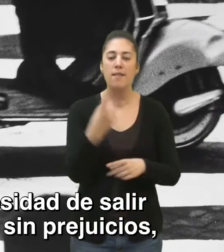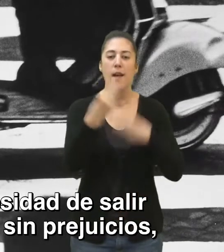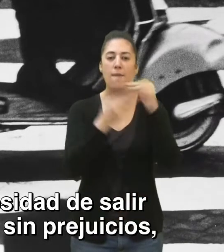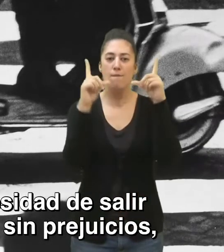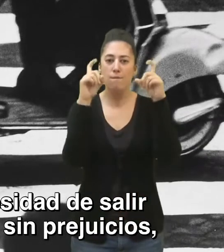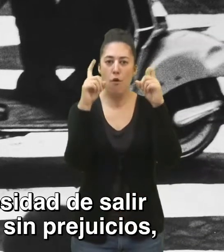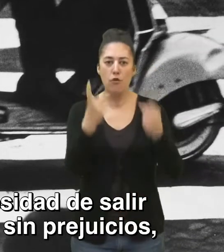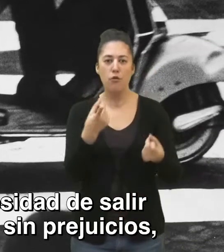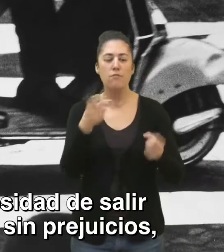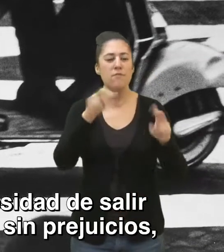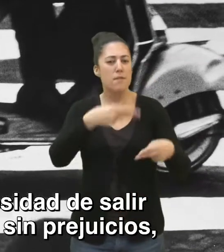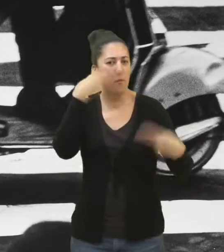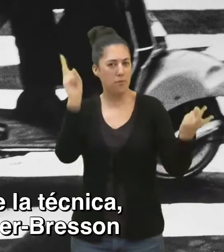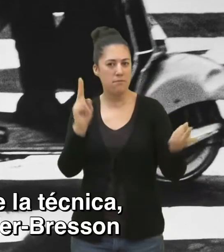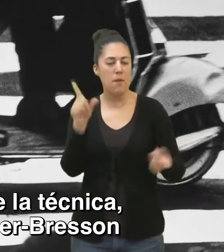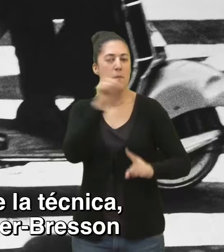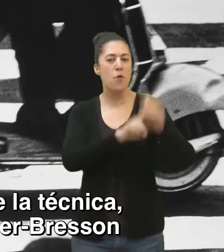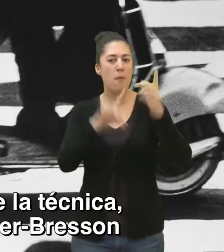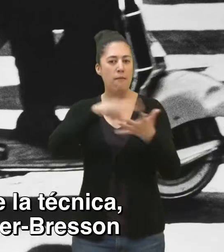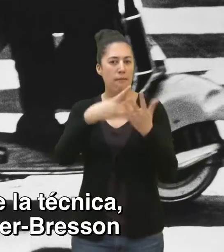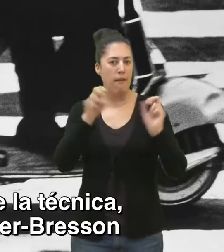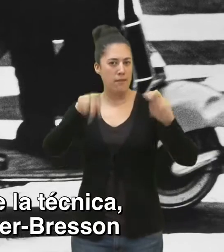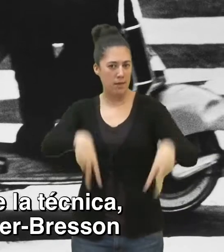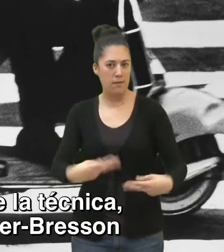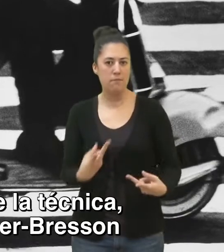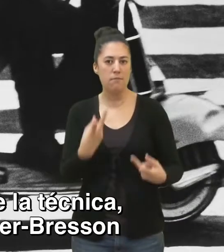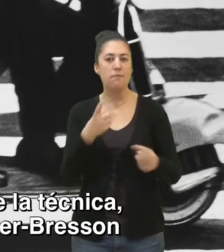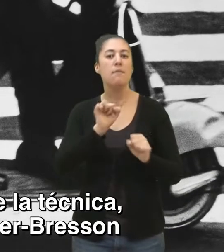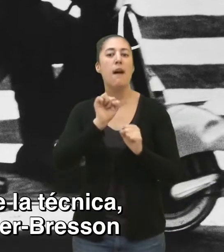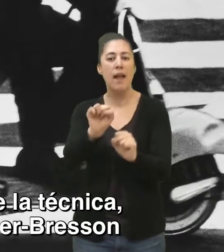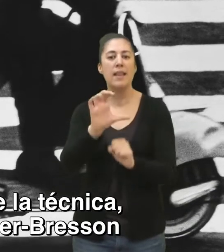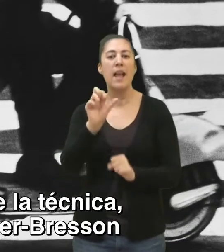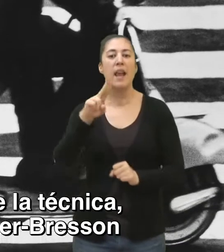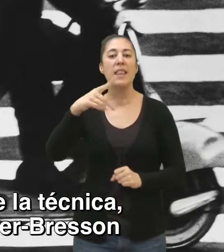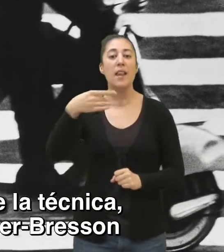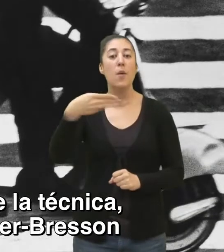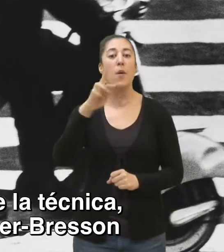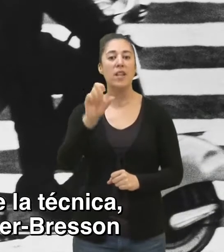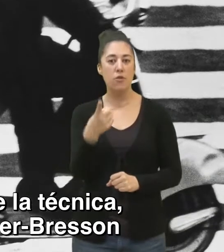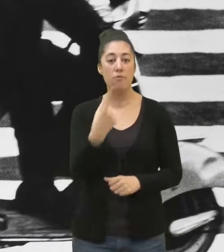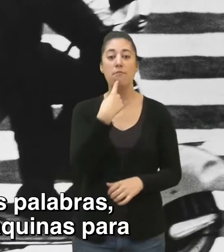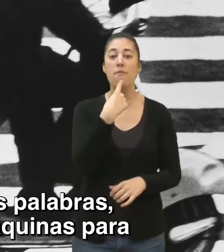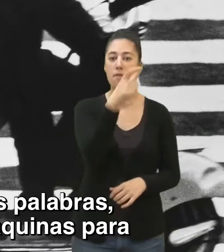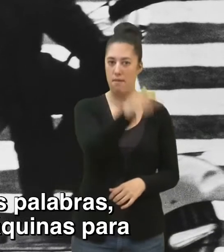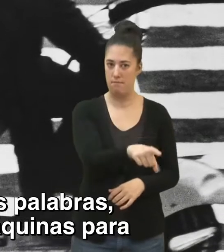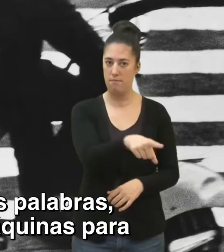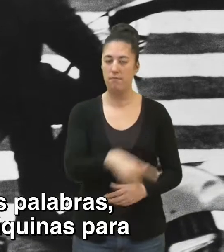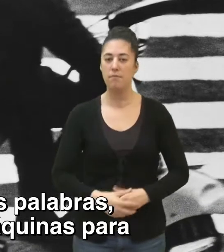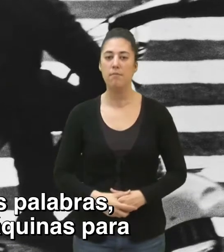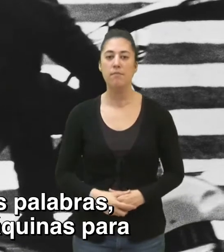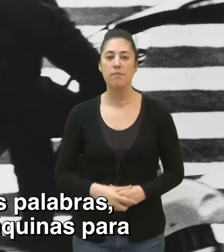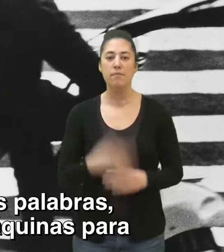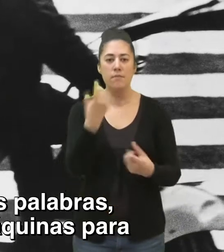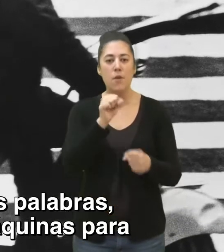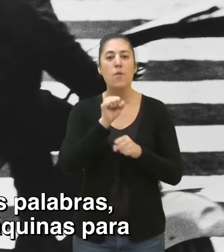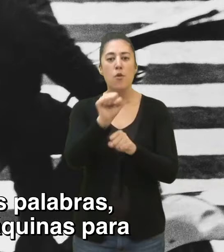calle a fotografiar sin prejuicios, sin preocuparse de la técnica, como un anti-Cartier-Bresson, según sus propias